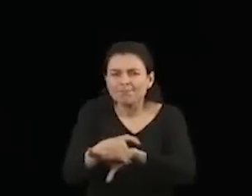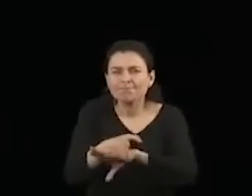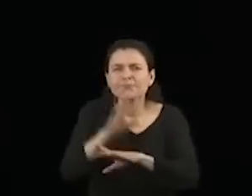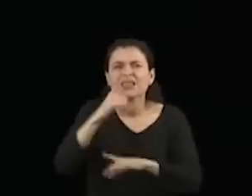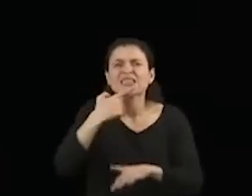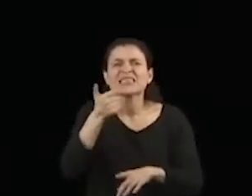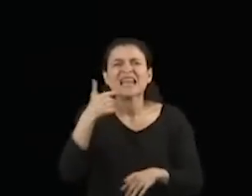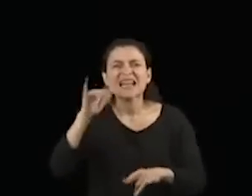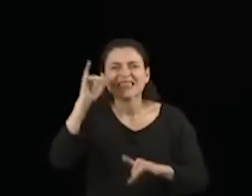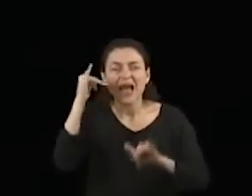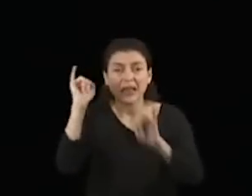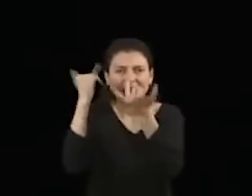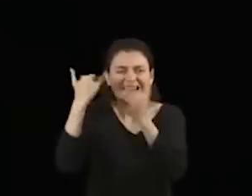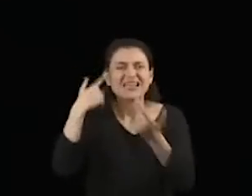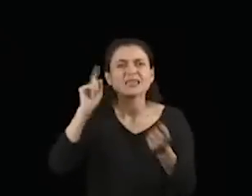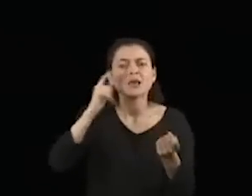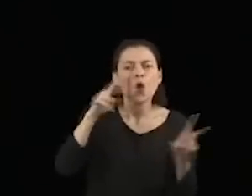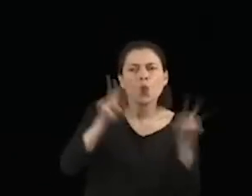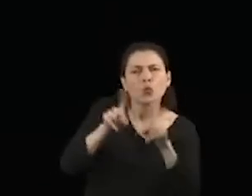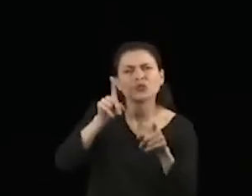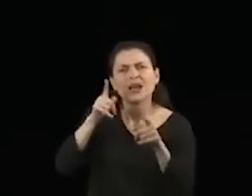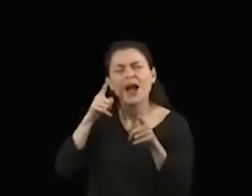en dólares y no la tasa en pesos.